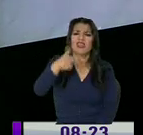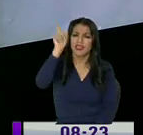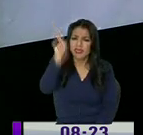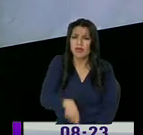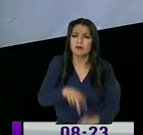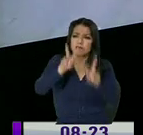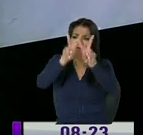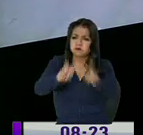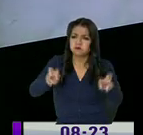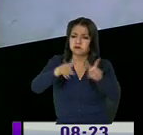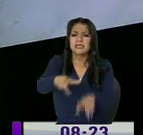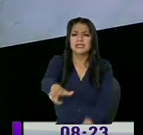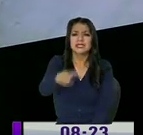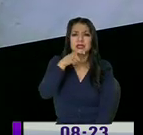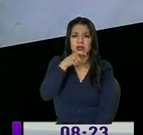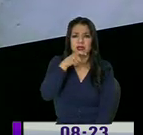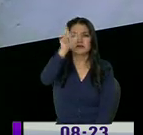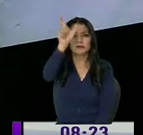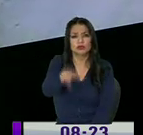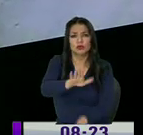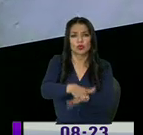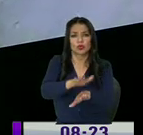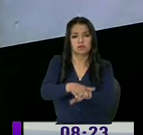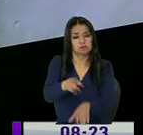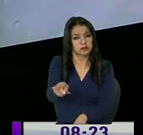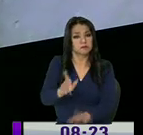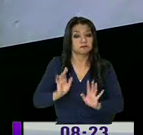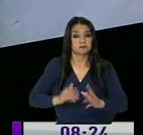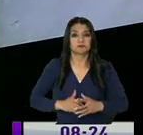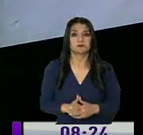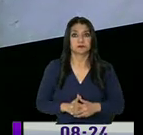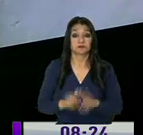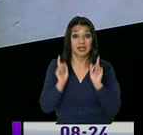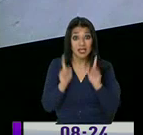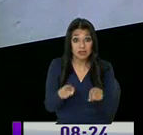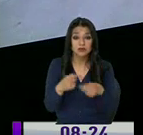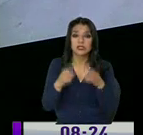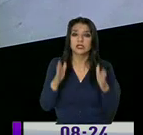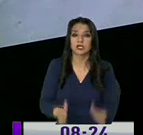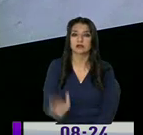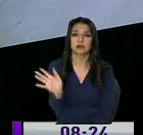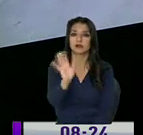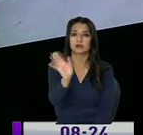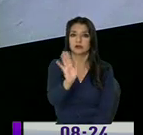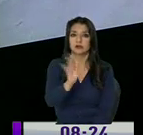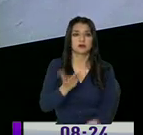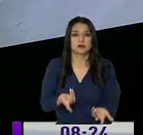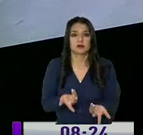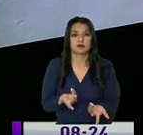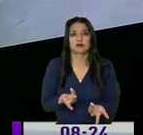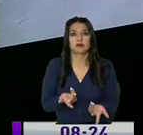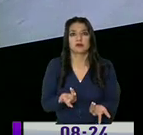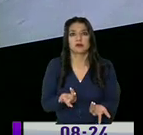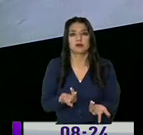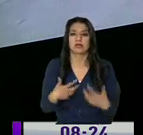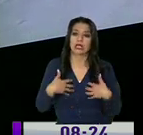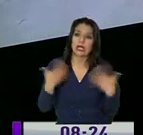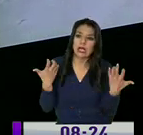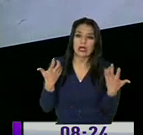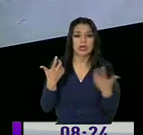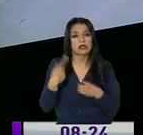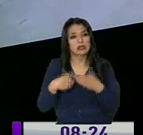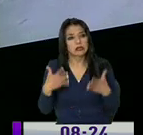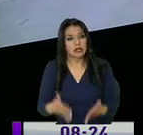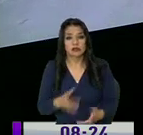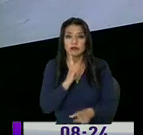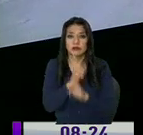averiguar exactamente con el gobierno quiénes estuvieron atrás. Porque esto, los quiteños, así como pues, se quejan de otras cosas, los